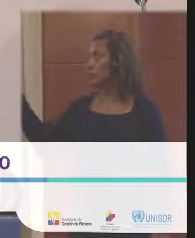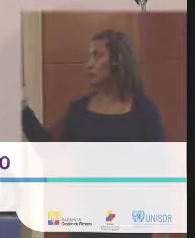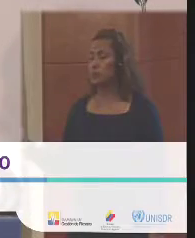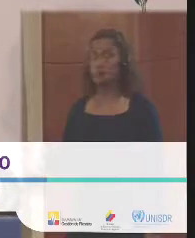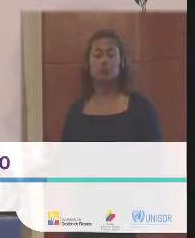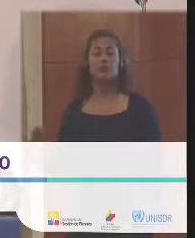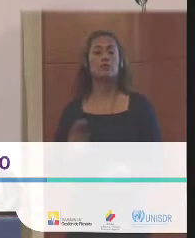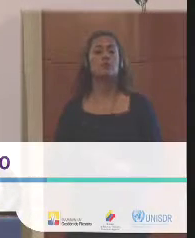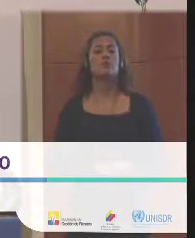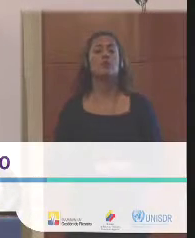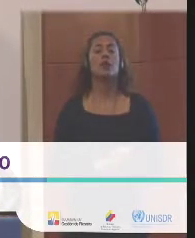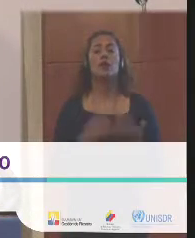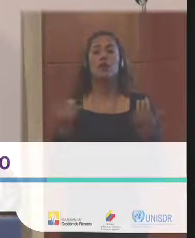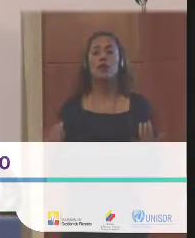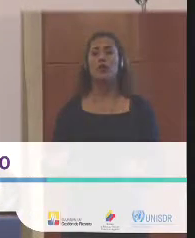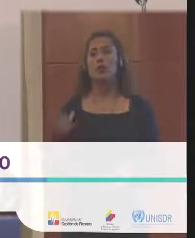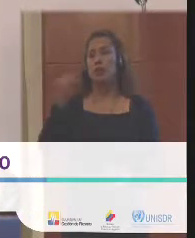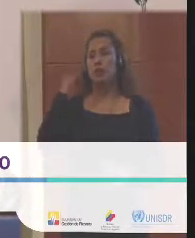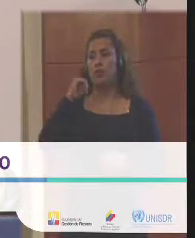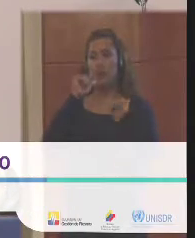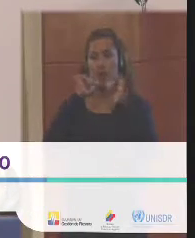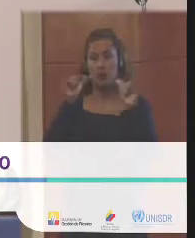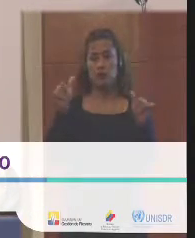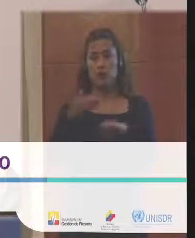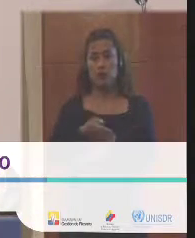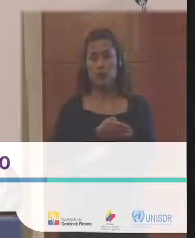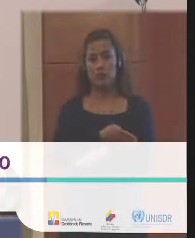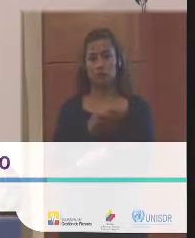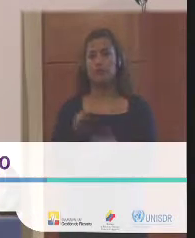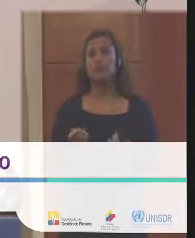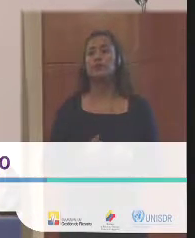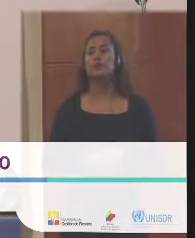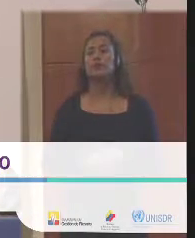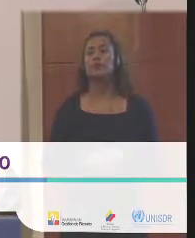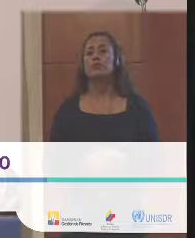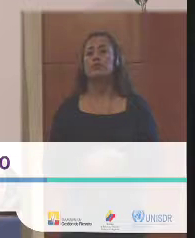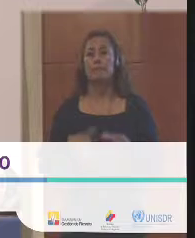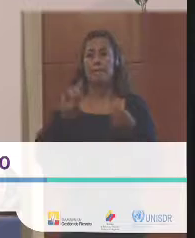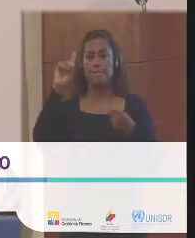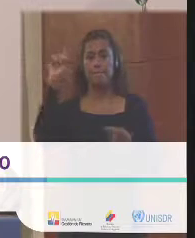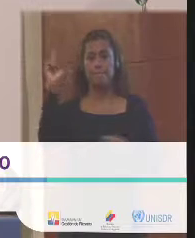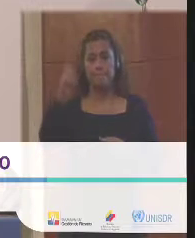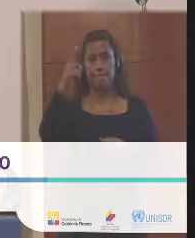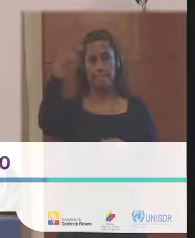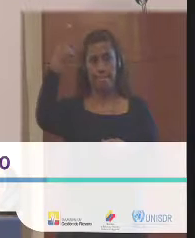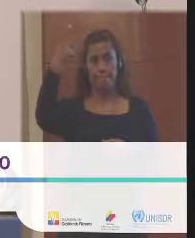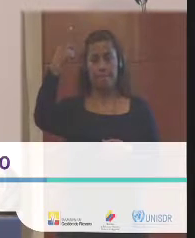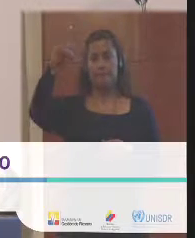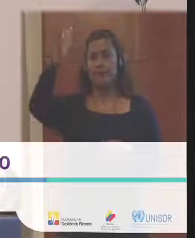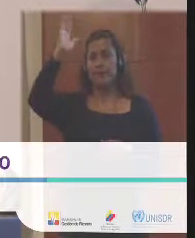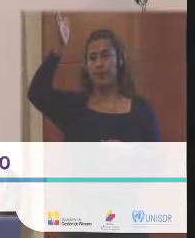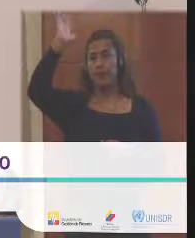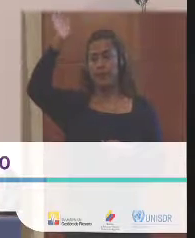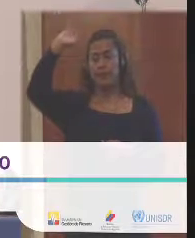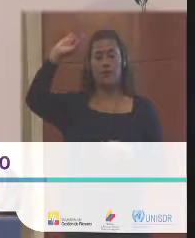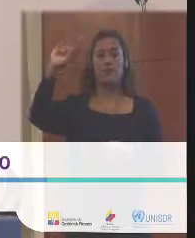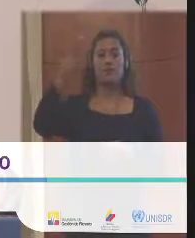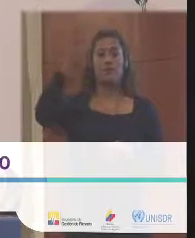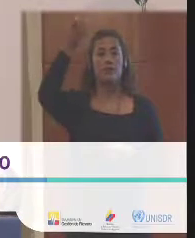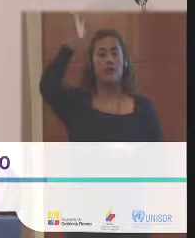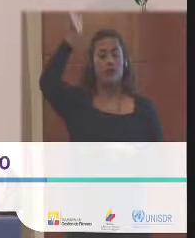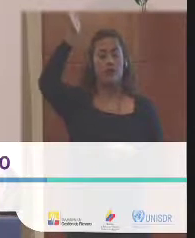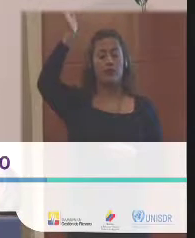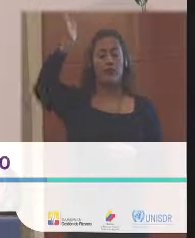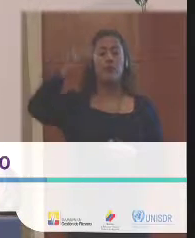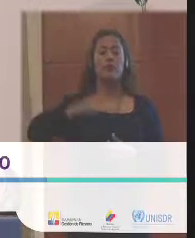nos fueron anunciados. La primera persona que va a